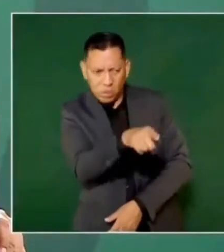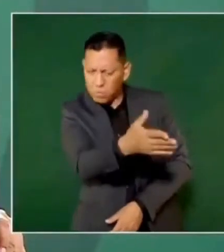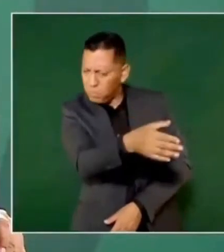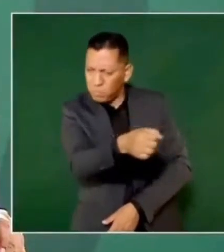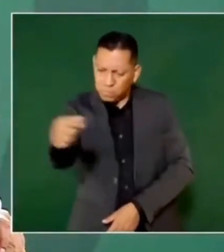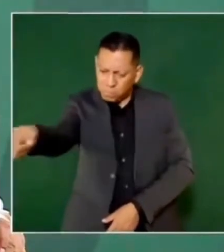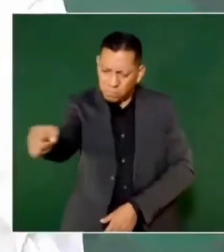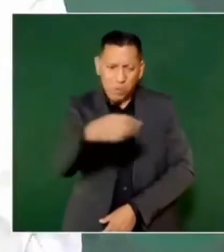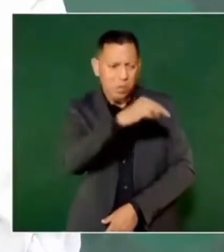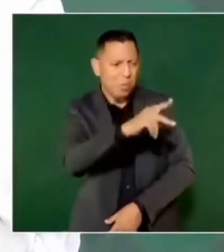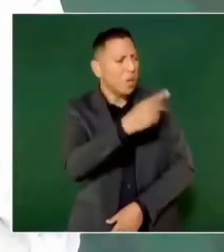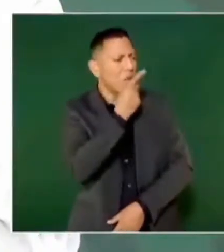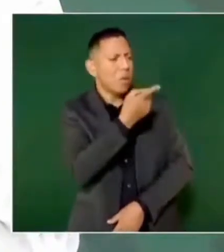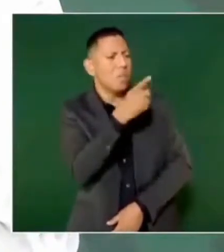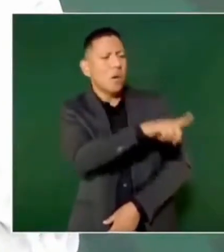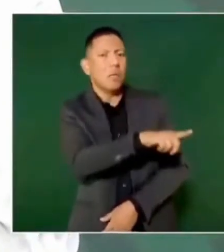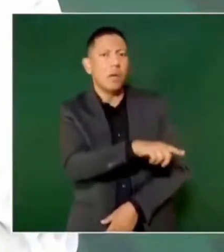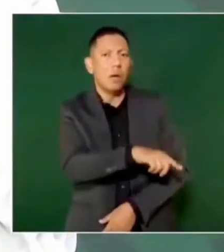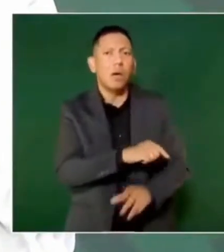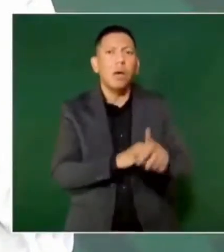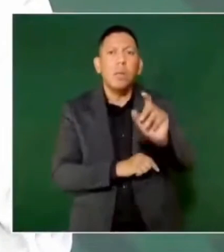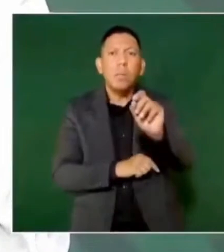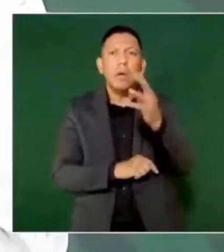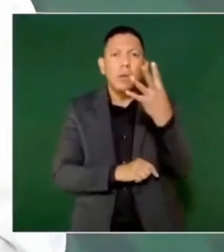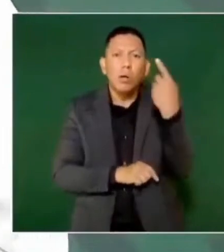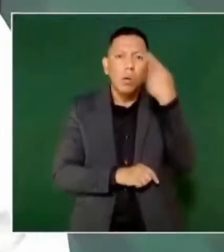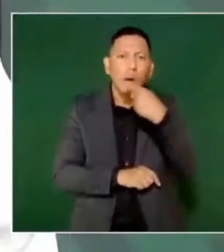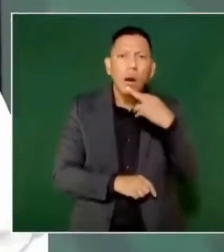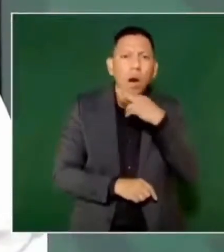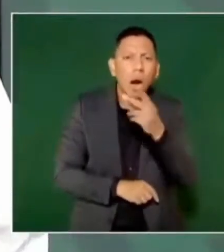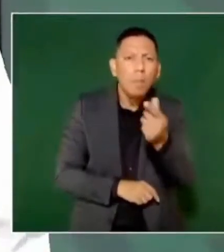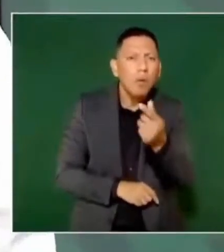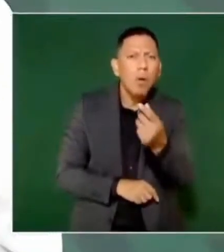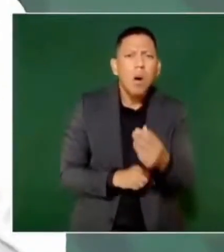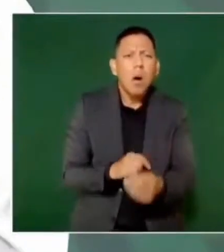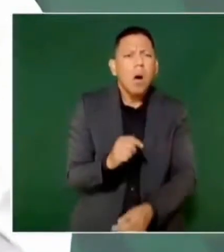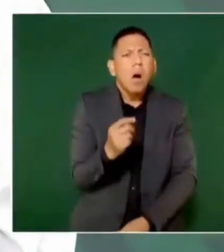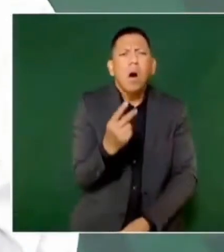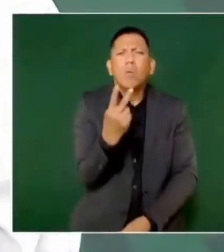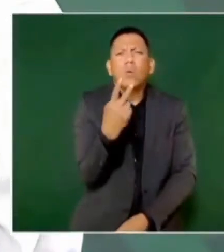en un término de 24 horas, 2 horas,